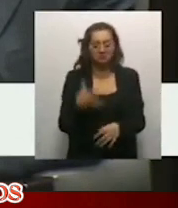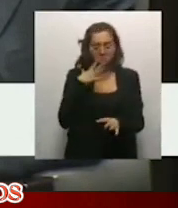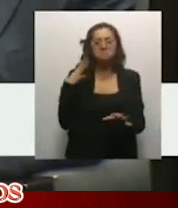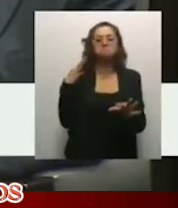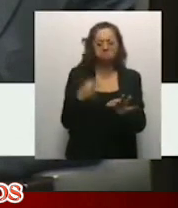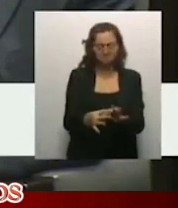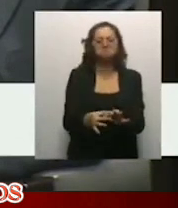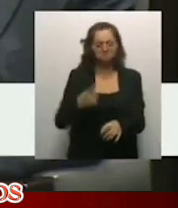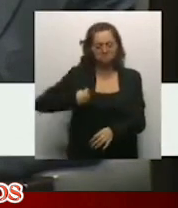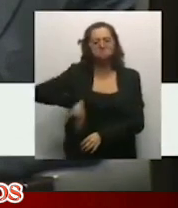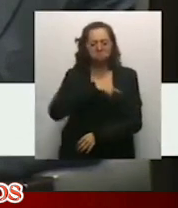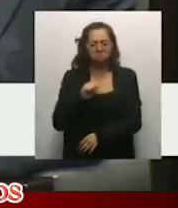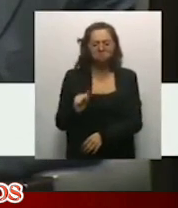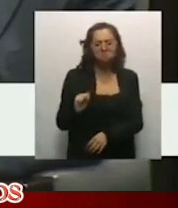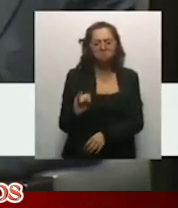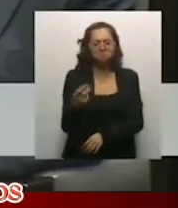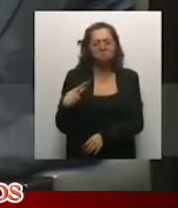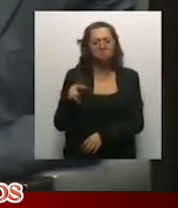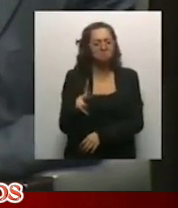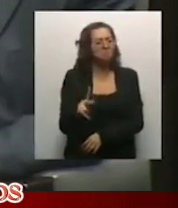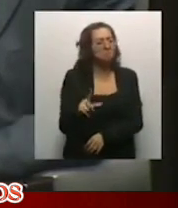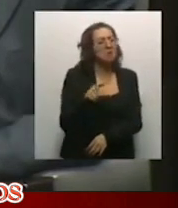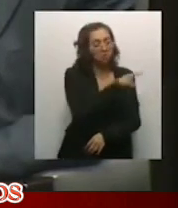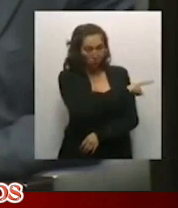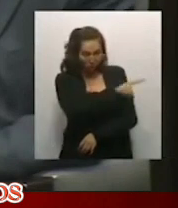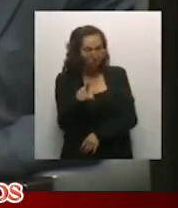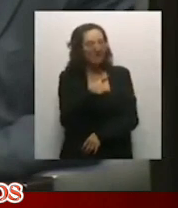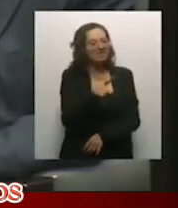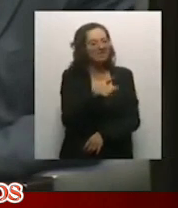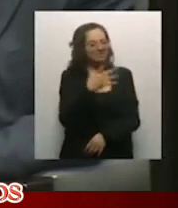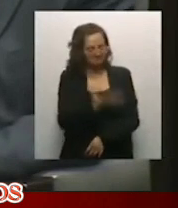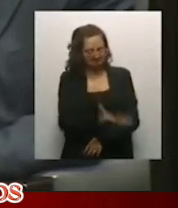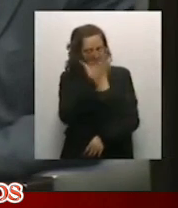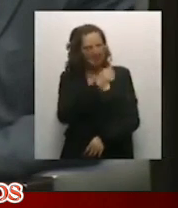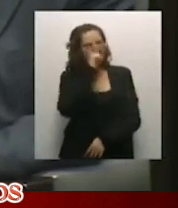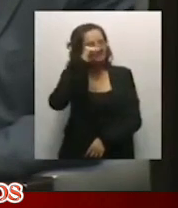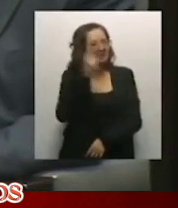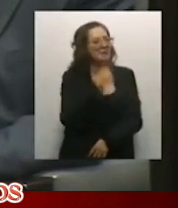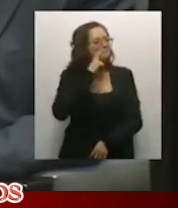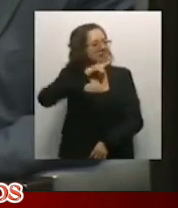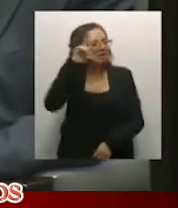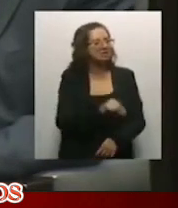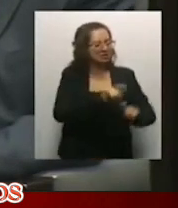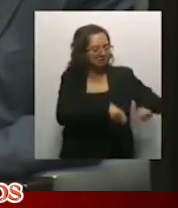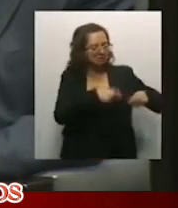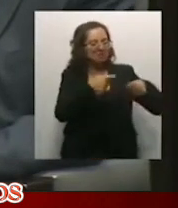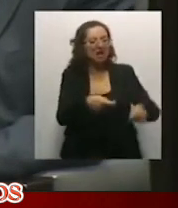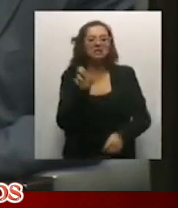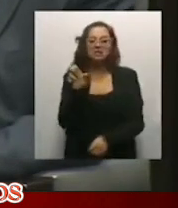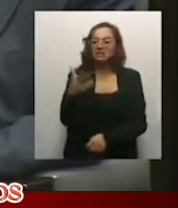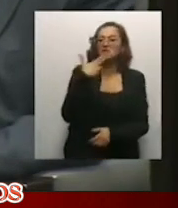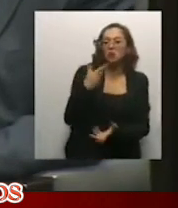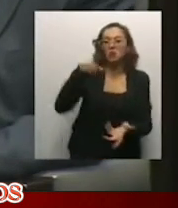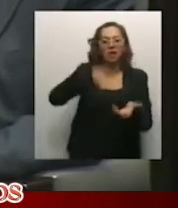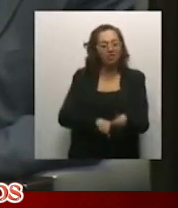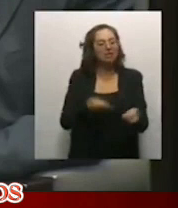herencia maldita, desvergonzados. A ver, diputados, diputados del PAN. El PAN gobierna Chihuahua. El